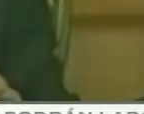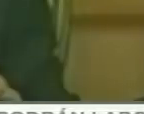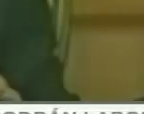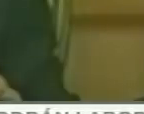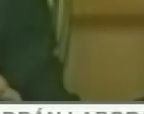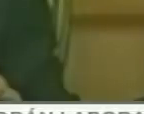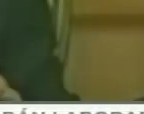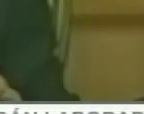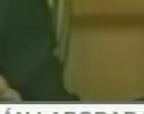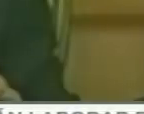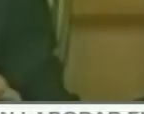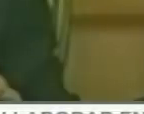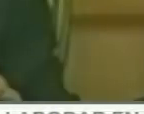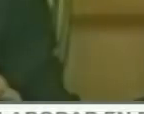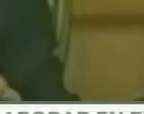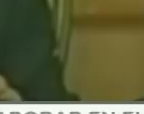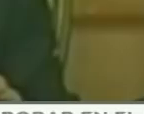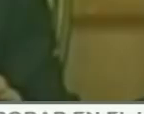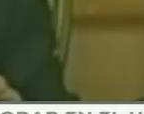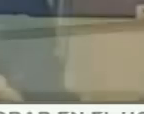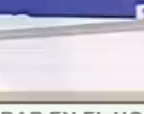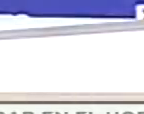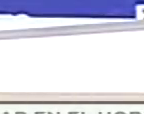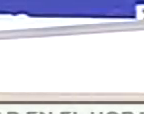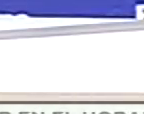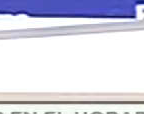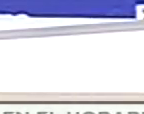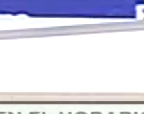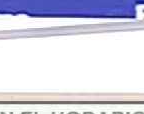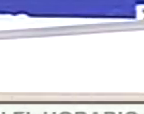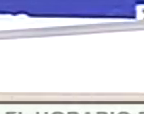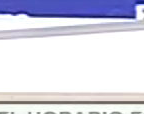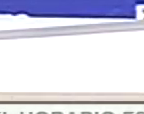Se instala en Venezuela un gobierno de facto.